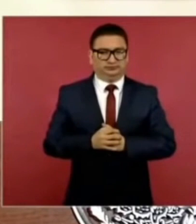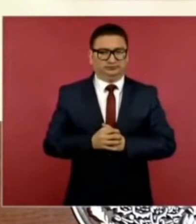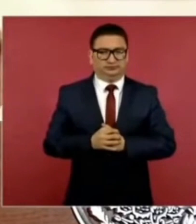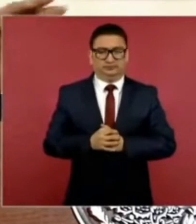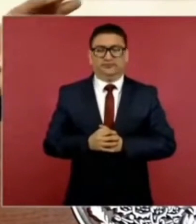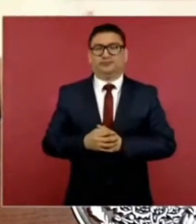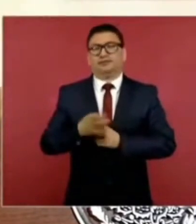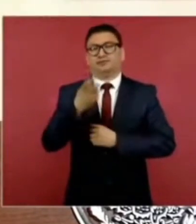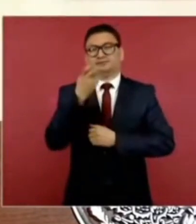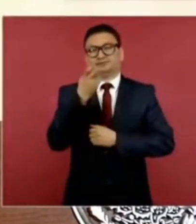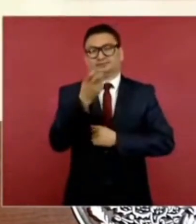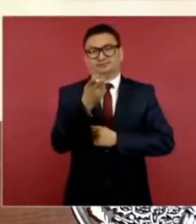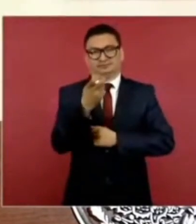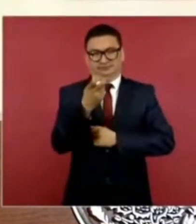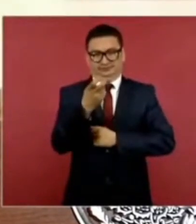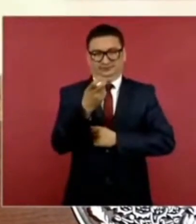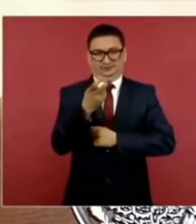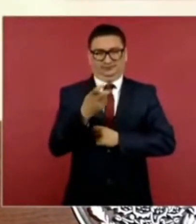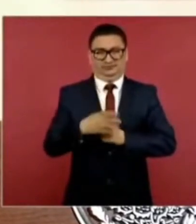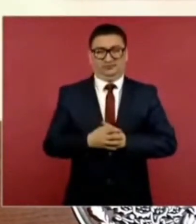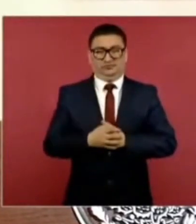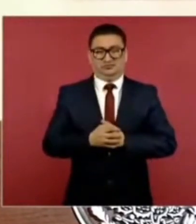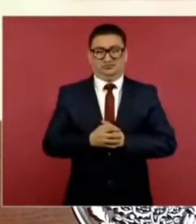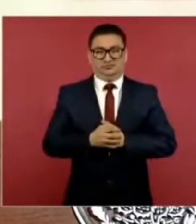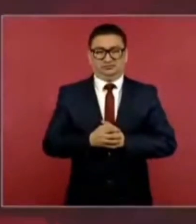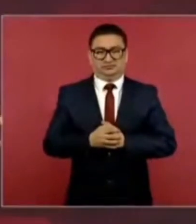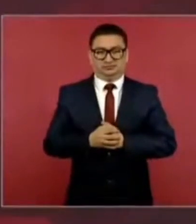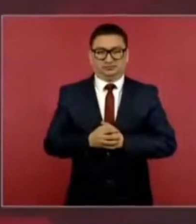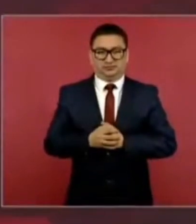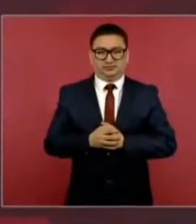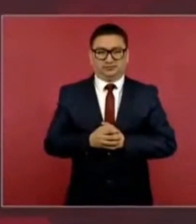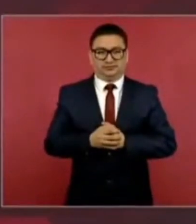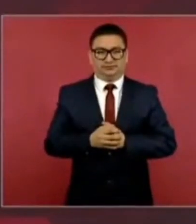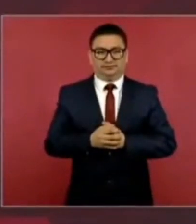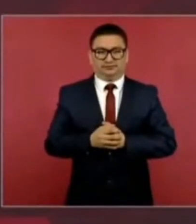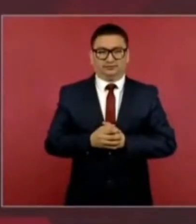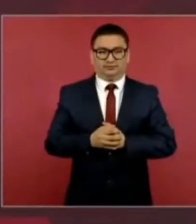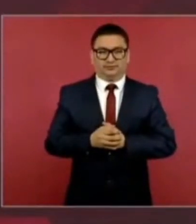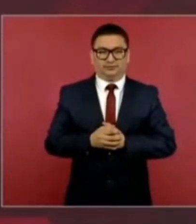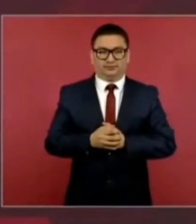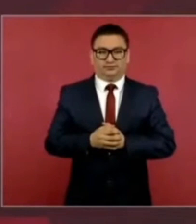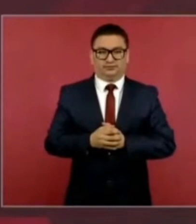Pero es muy sencillo de